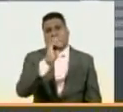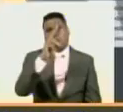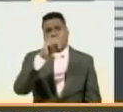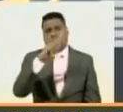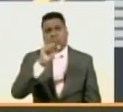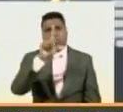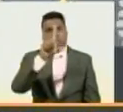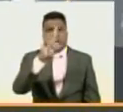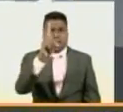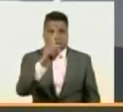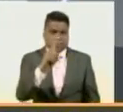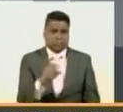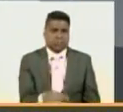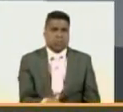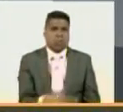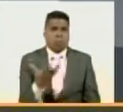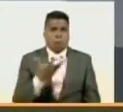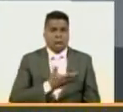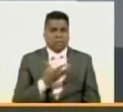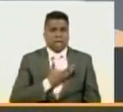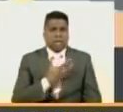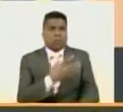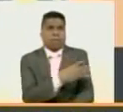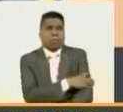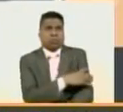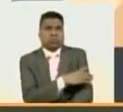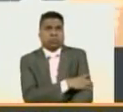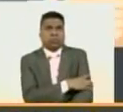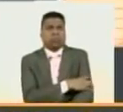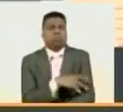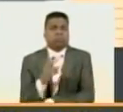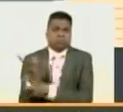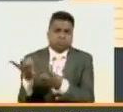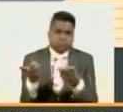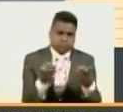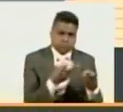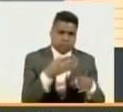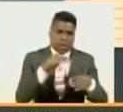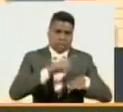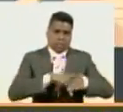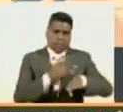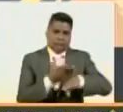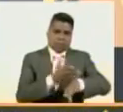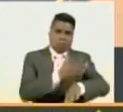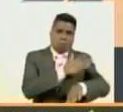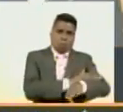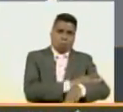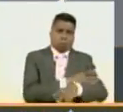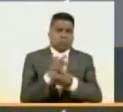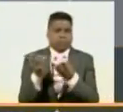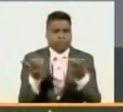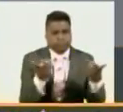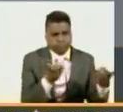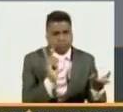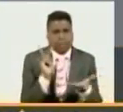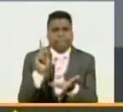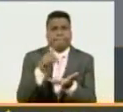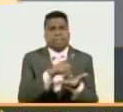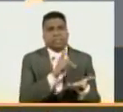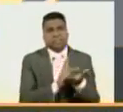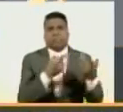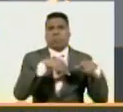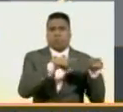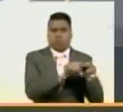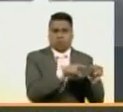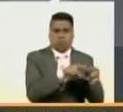quien es un alcalde de la oposición y quien estuvo en tempranas horas pues allí haciendo acto de presencia, al igual